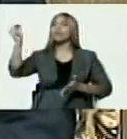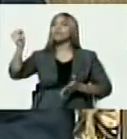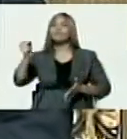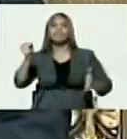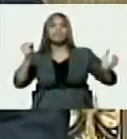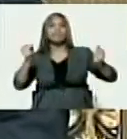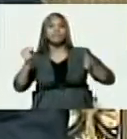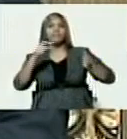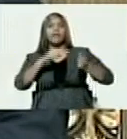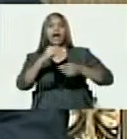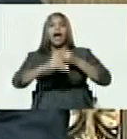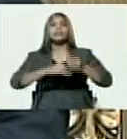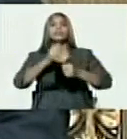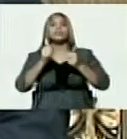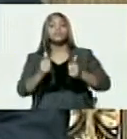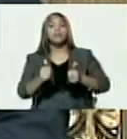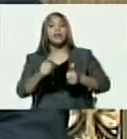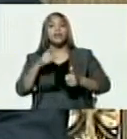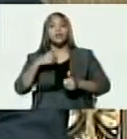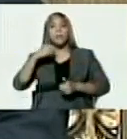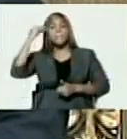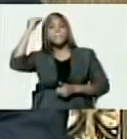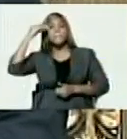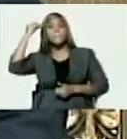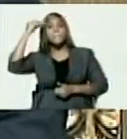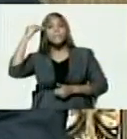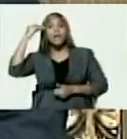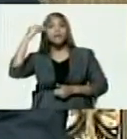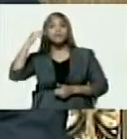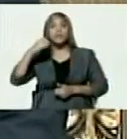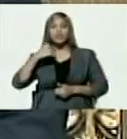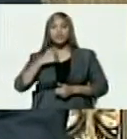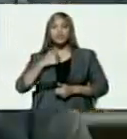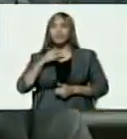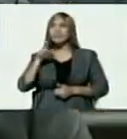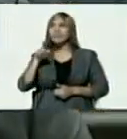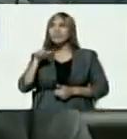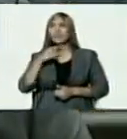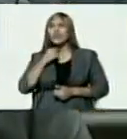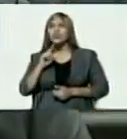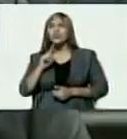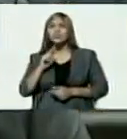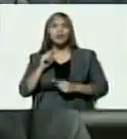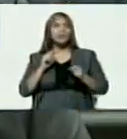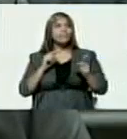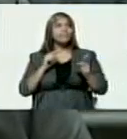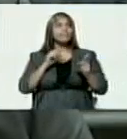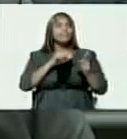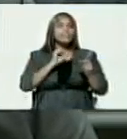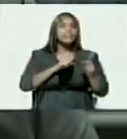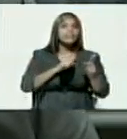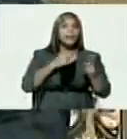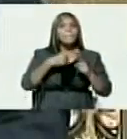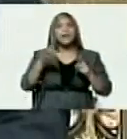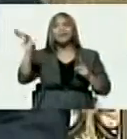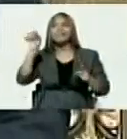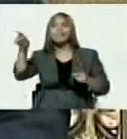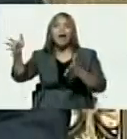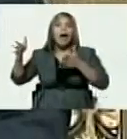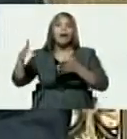quien creías que debería ser otro, aunque no sea el tuyo. Pero una vez resuelto,